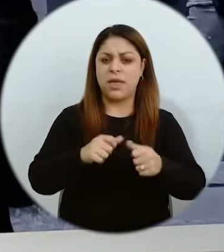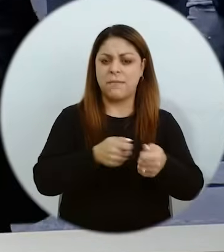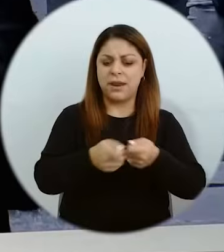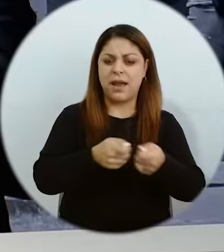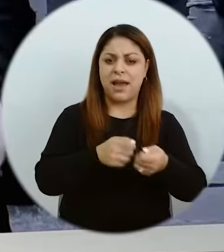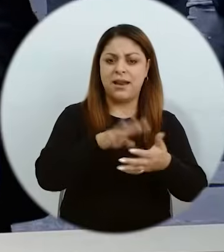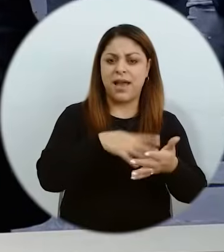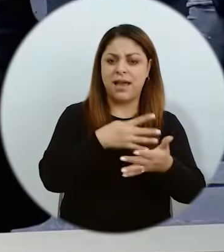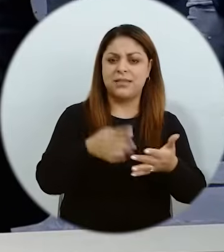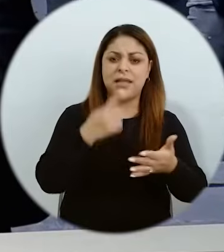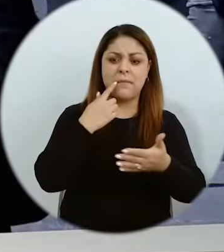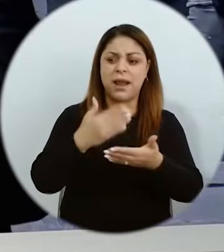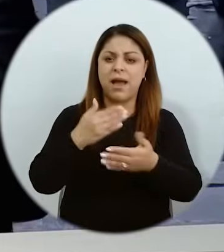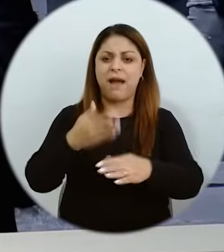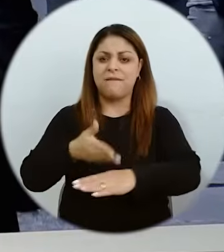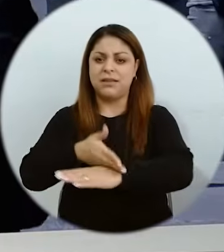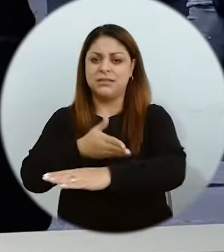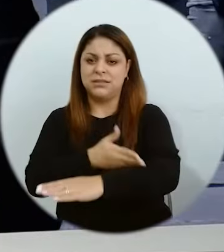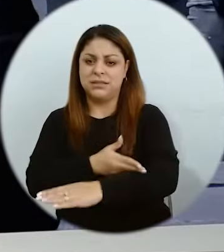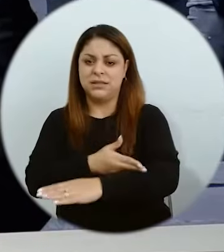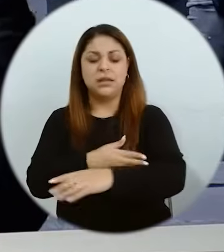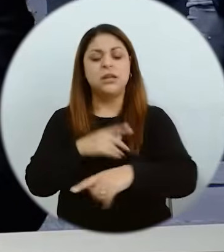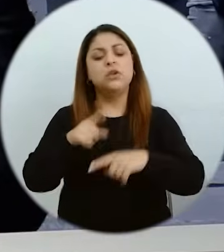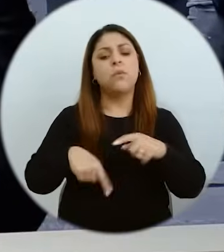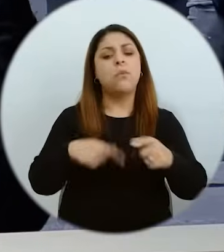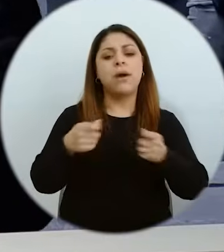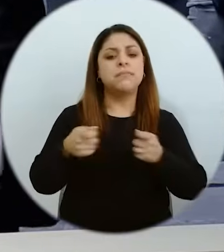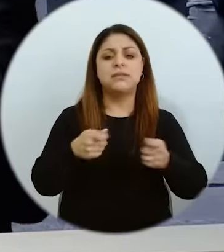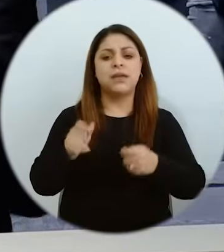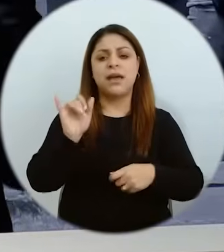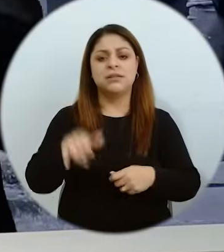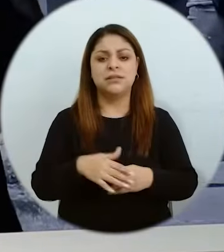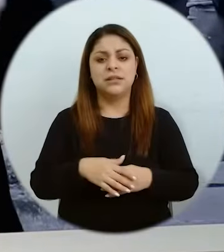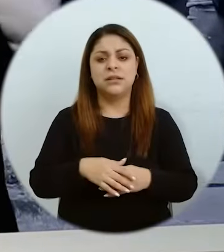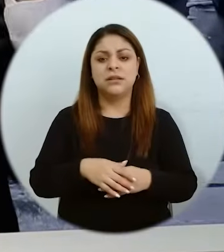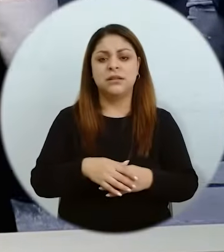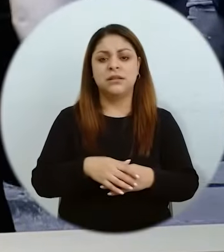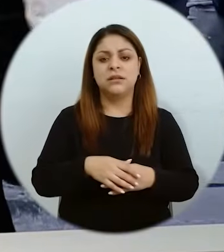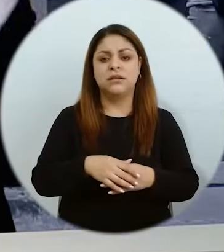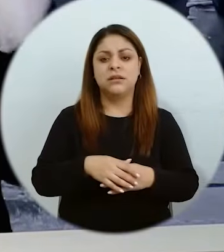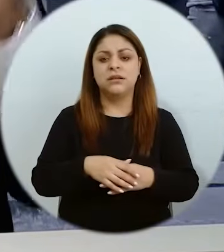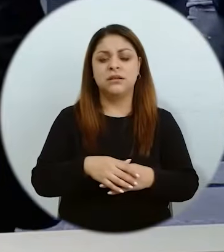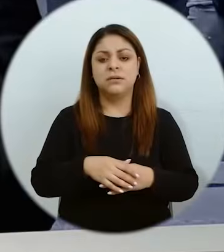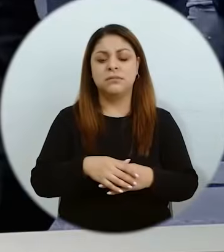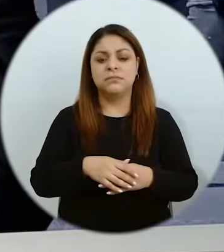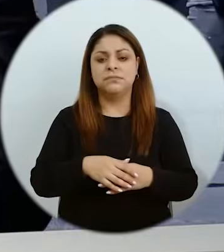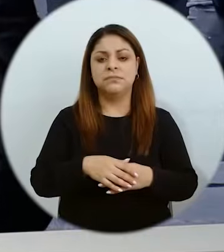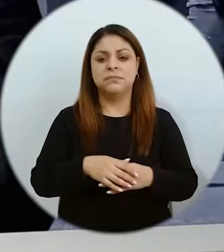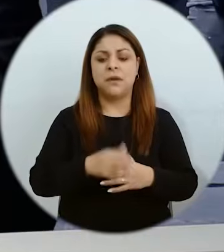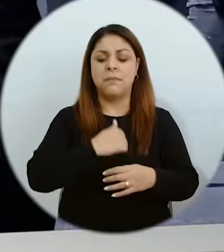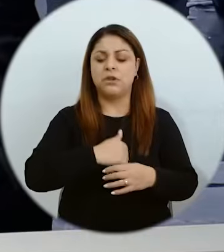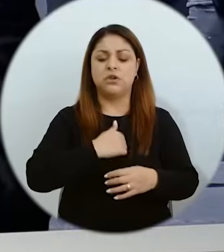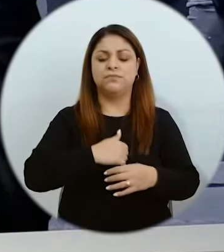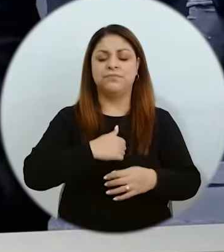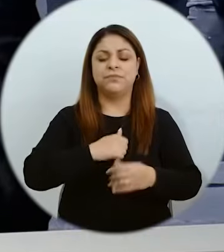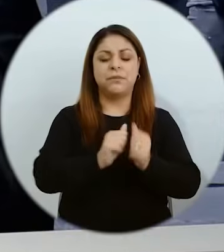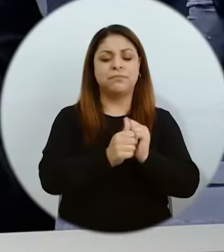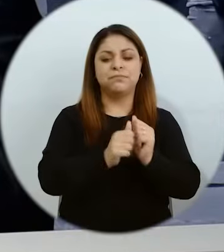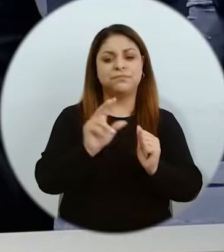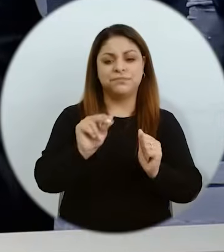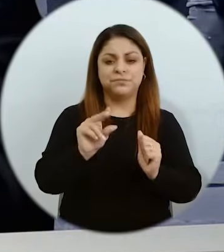la agenda para que avance? Así no se puede administrar, y no es por culpa de quienes integramos corte, es que